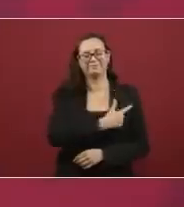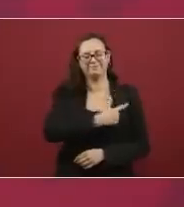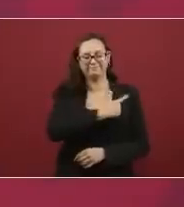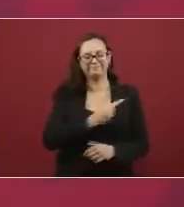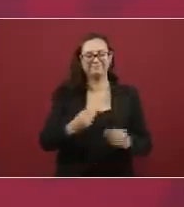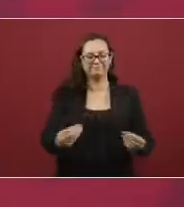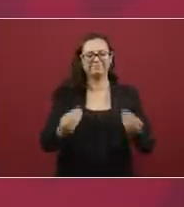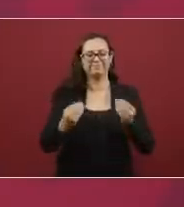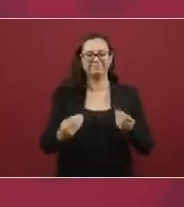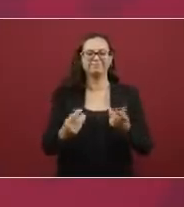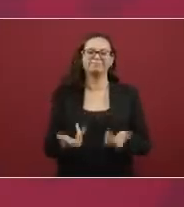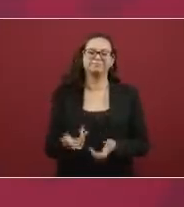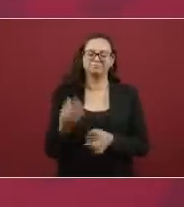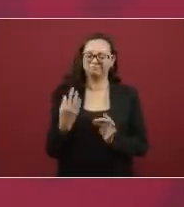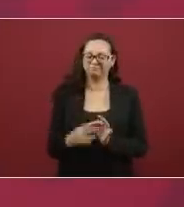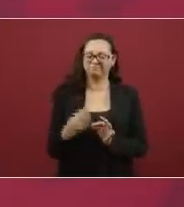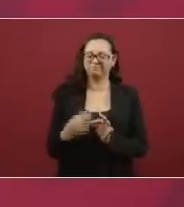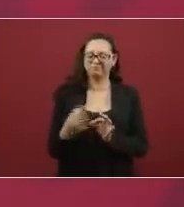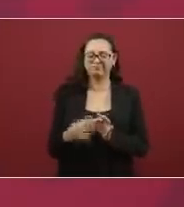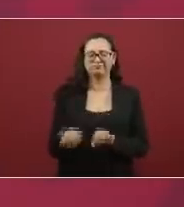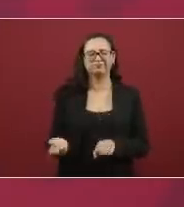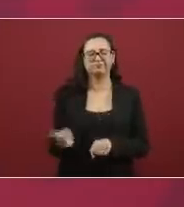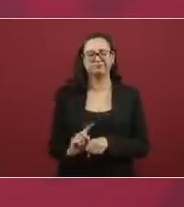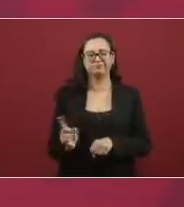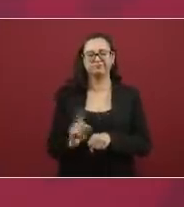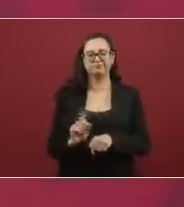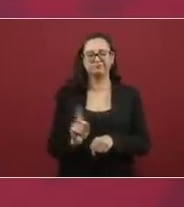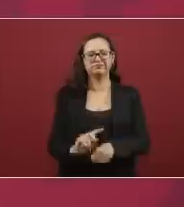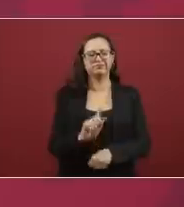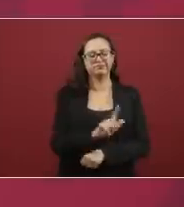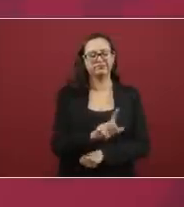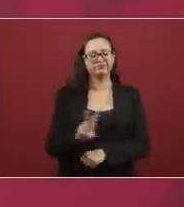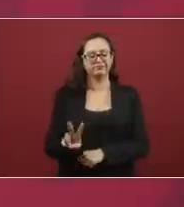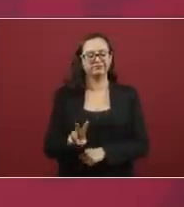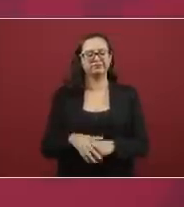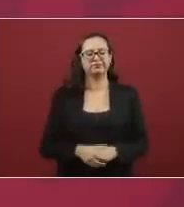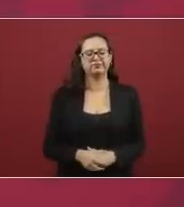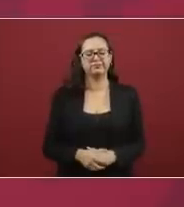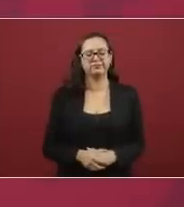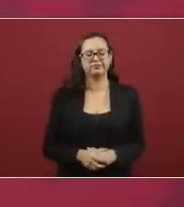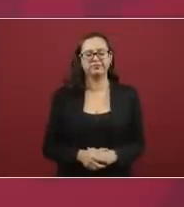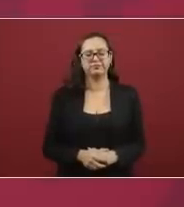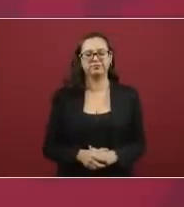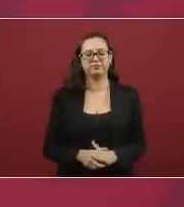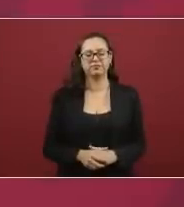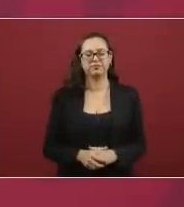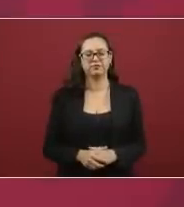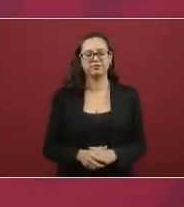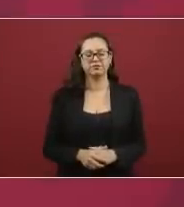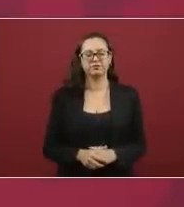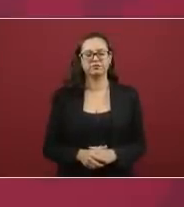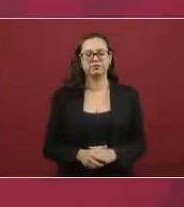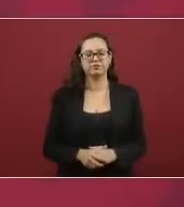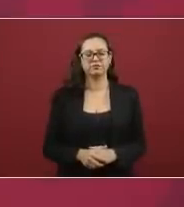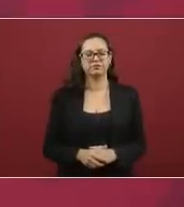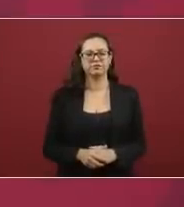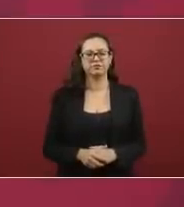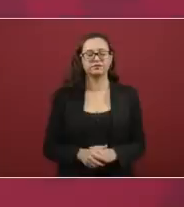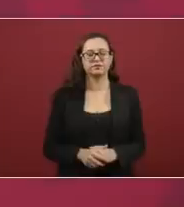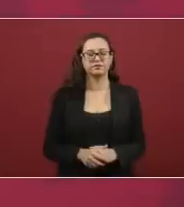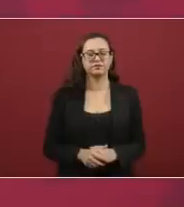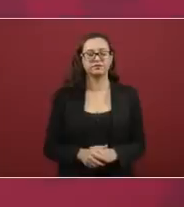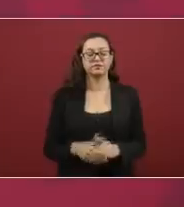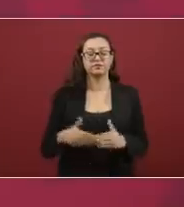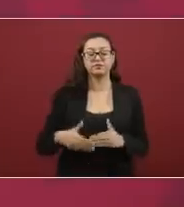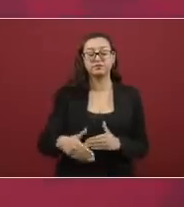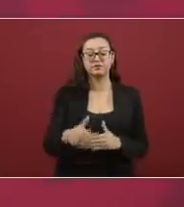como todos los días, de lunes a viernes, ya en este fin de